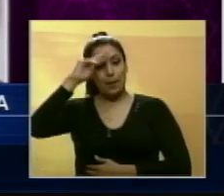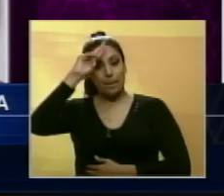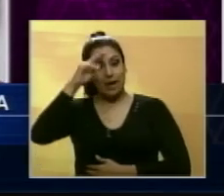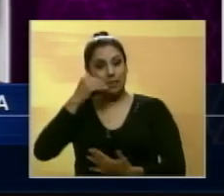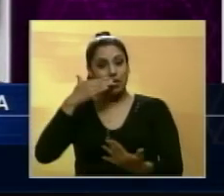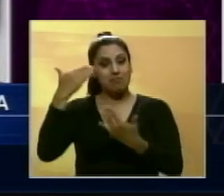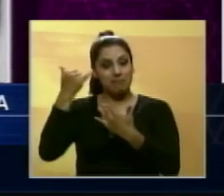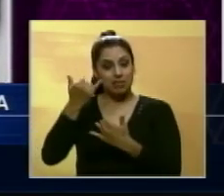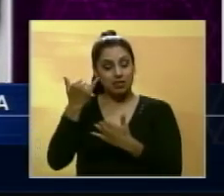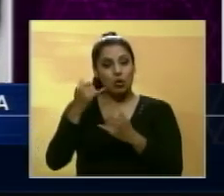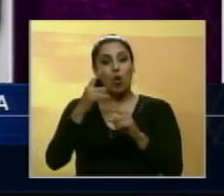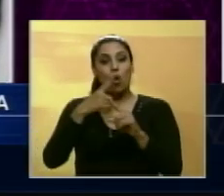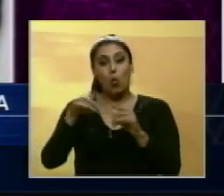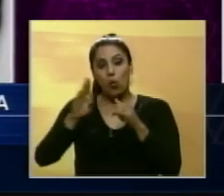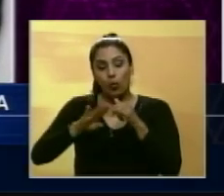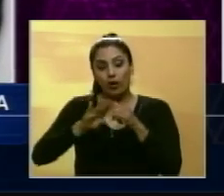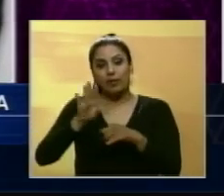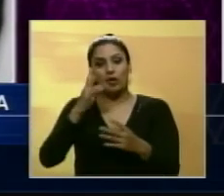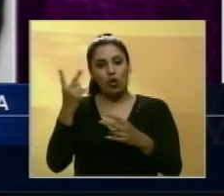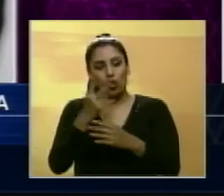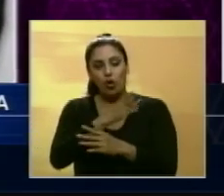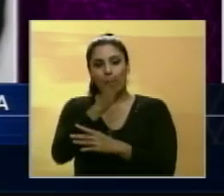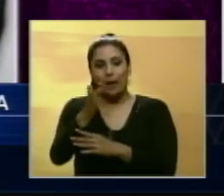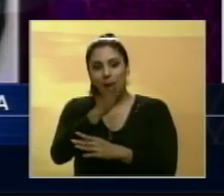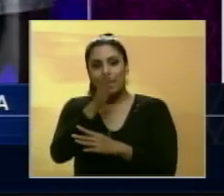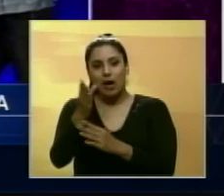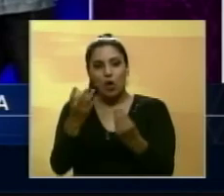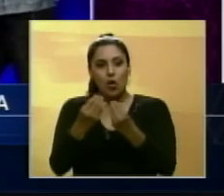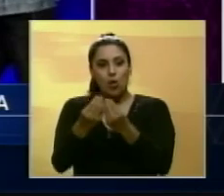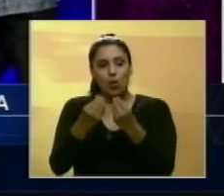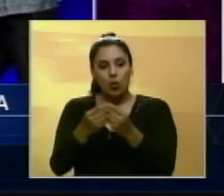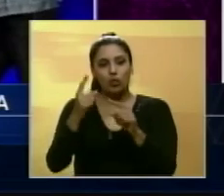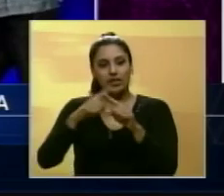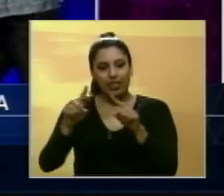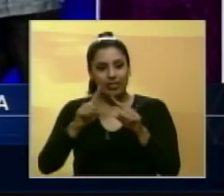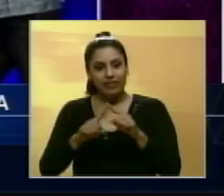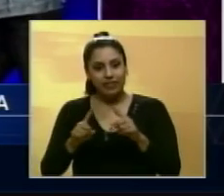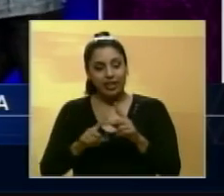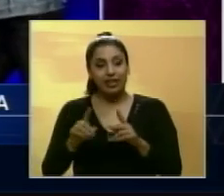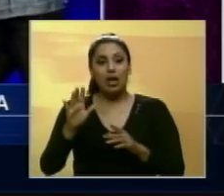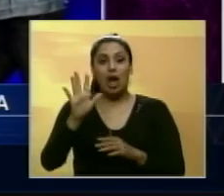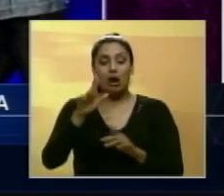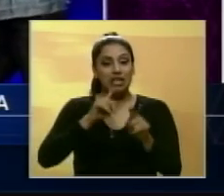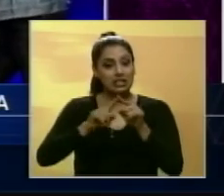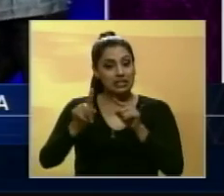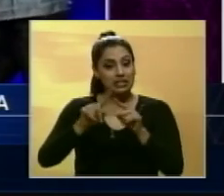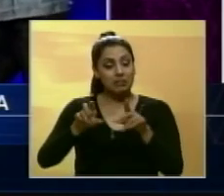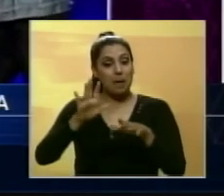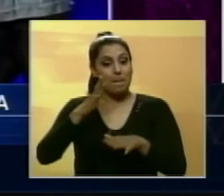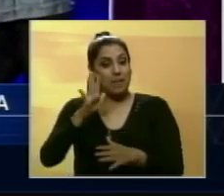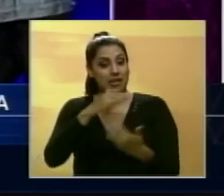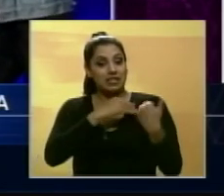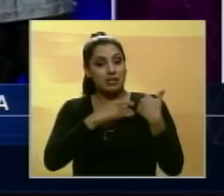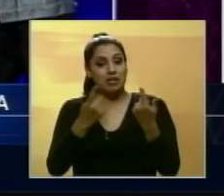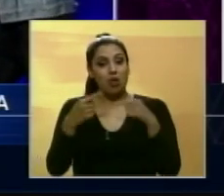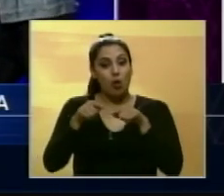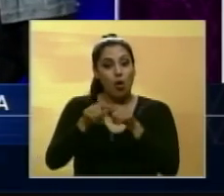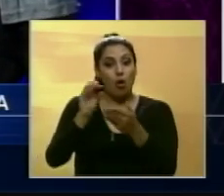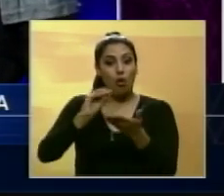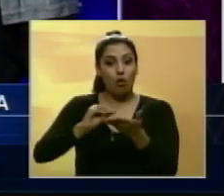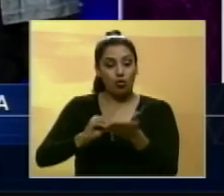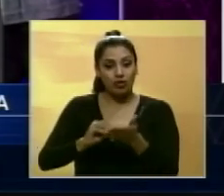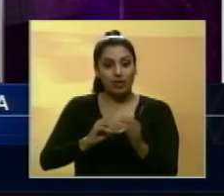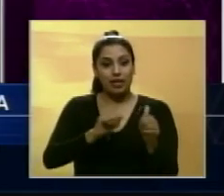sería Greene, ya que últimamente ambos han aparecido juntos en varias ocasiones, por lo que los rumores de una posible